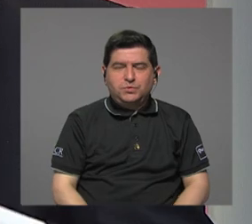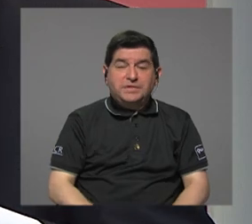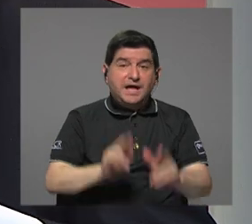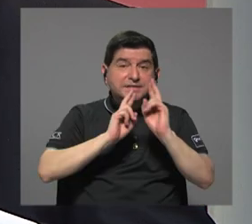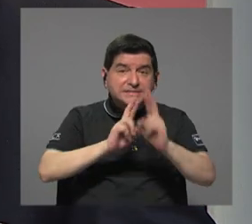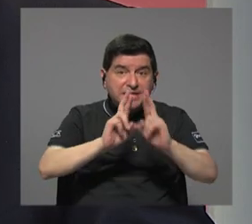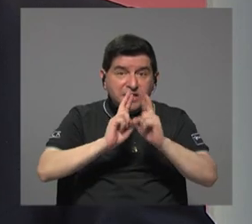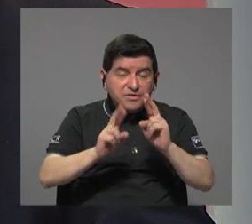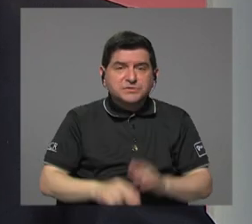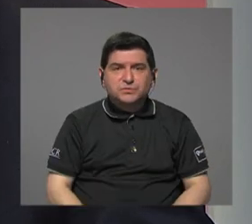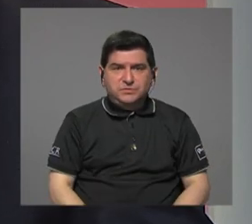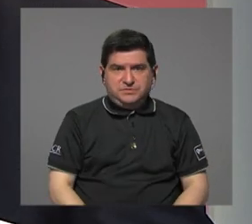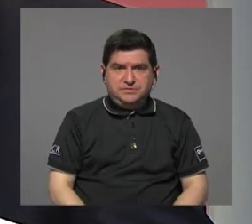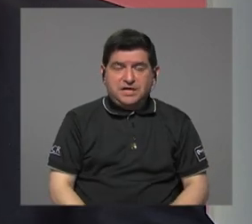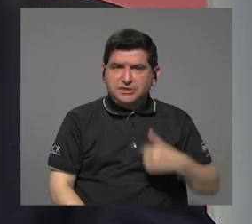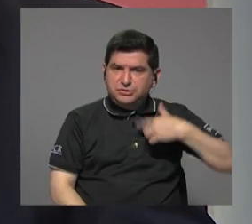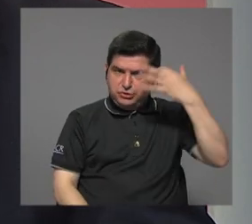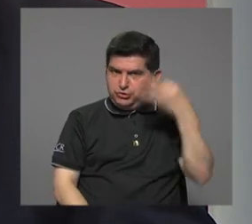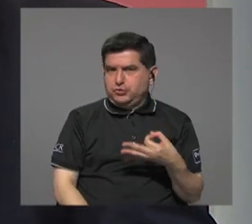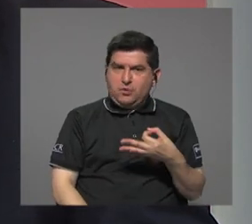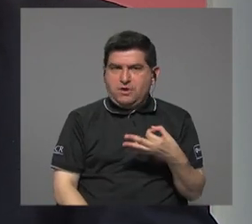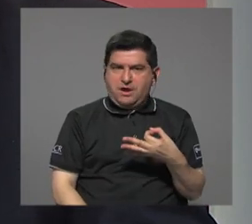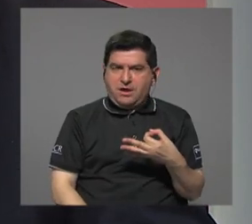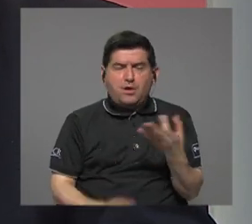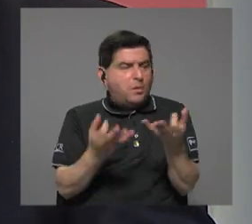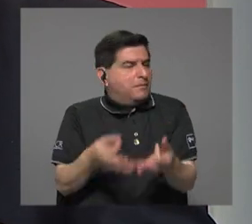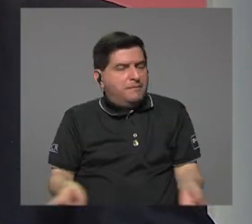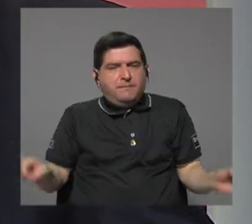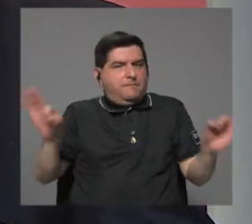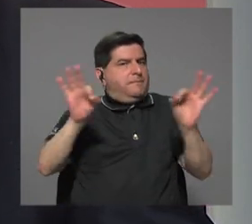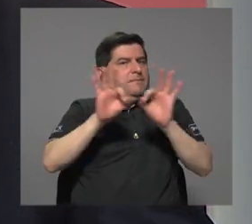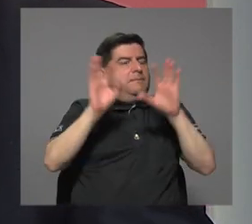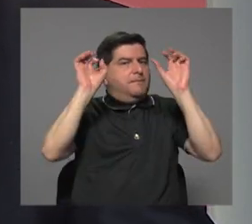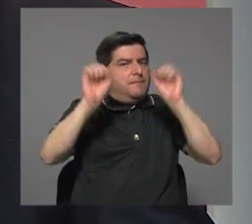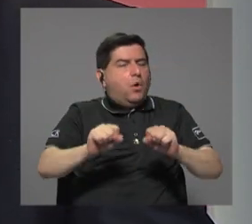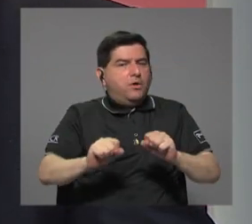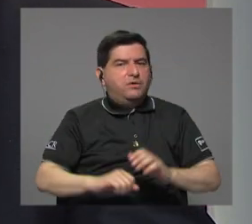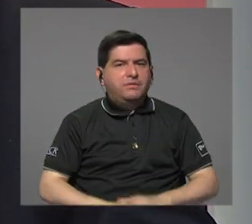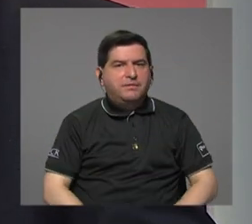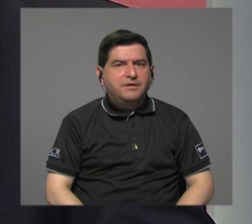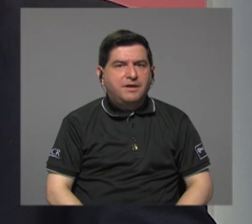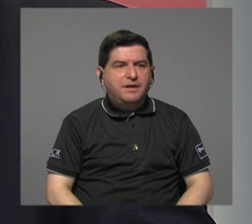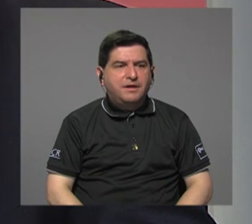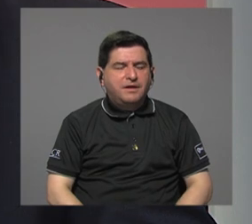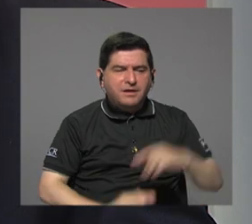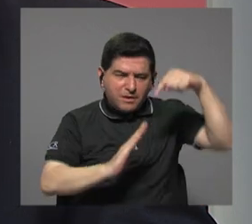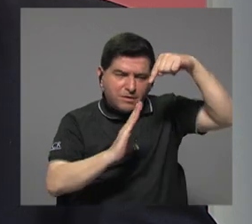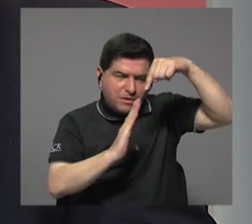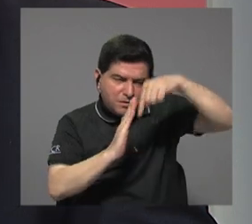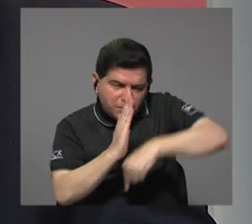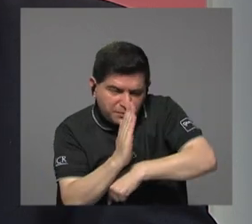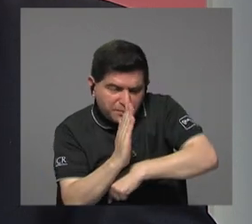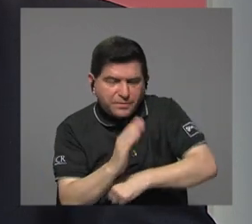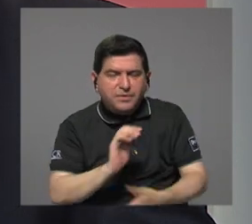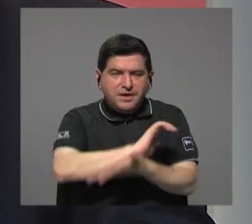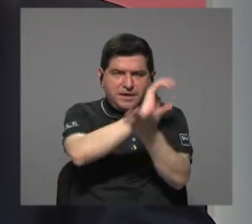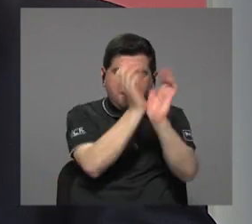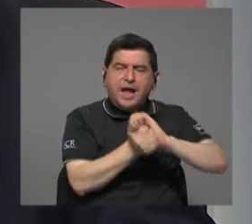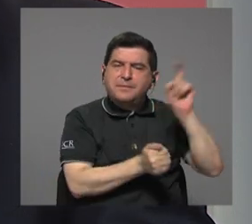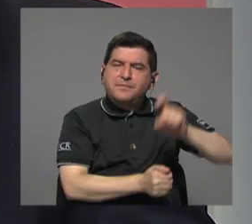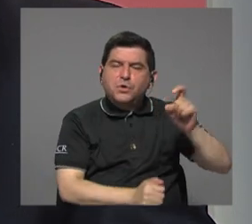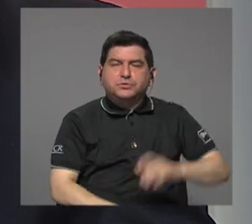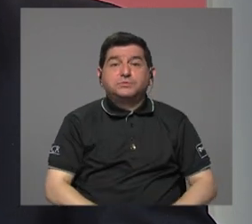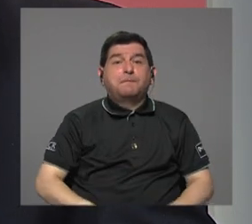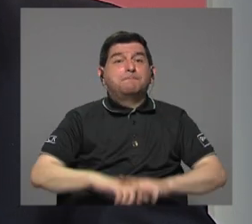respuestas de las consultas creo que son fundamentales para poder ver más a fondo los cambios que hay que